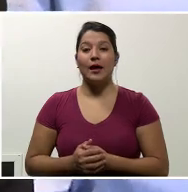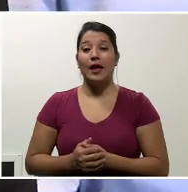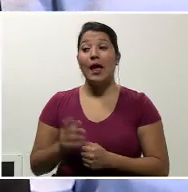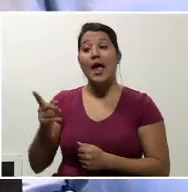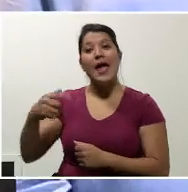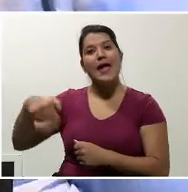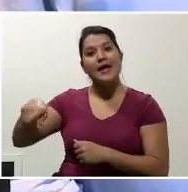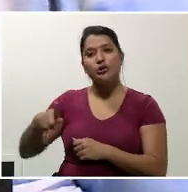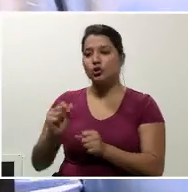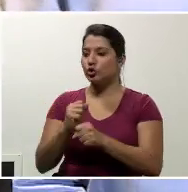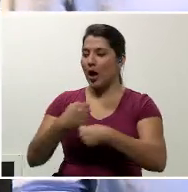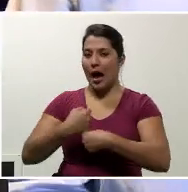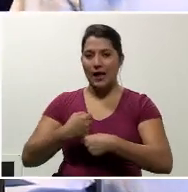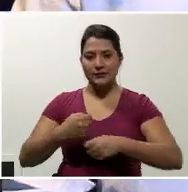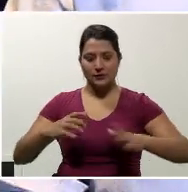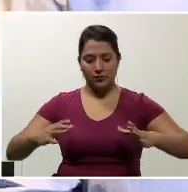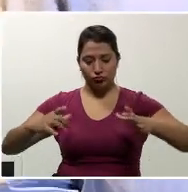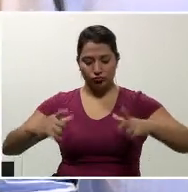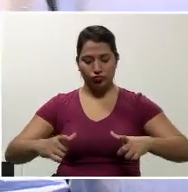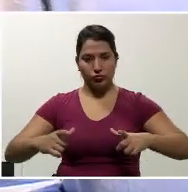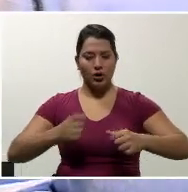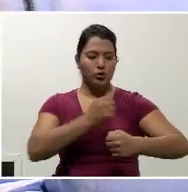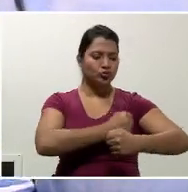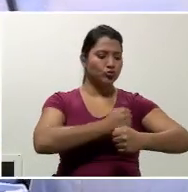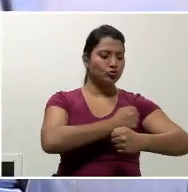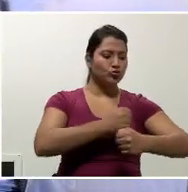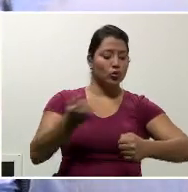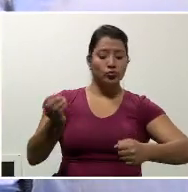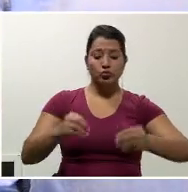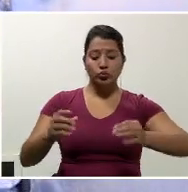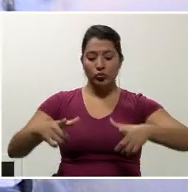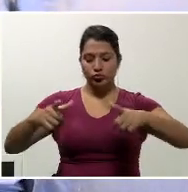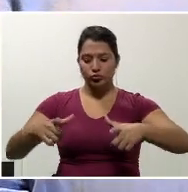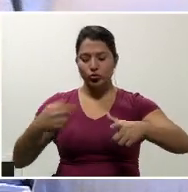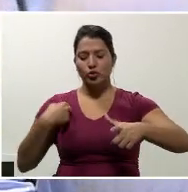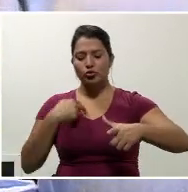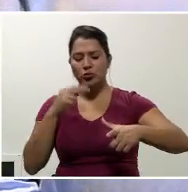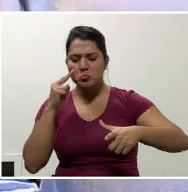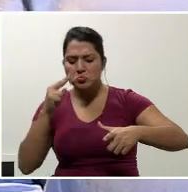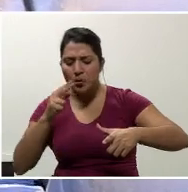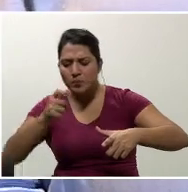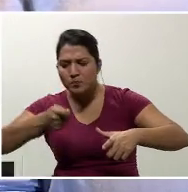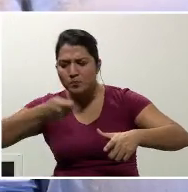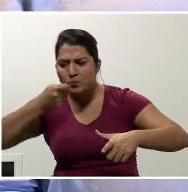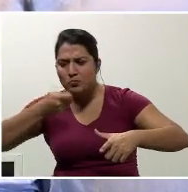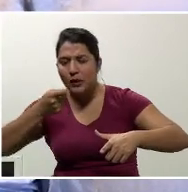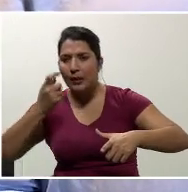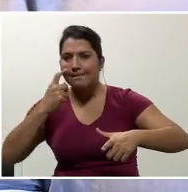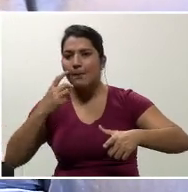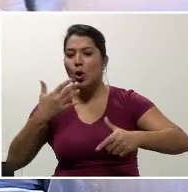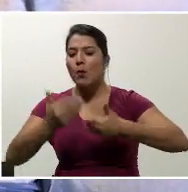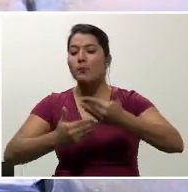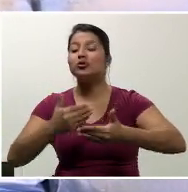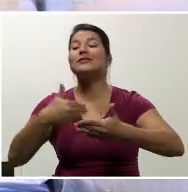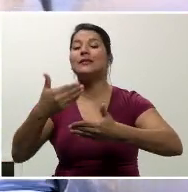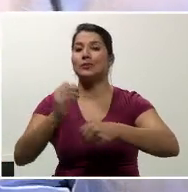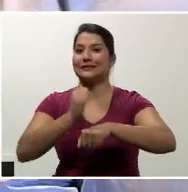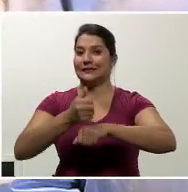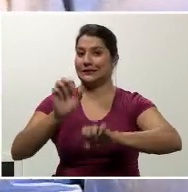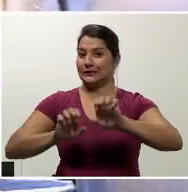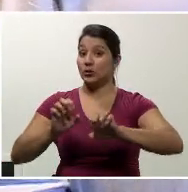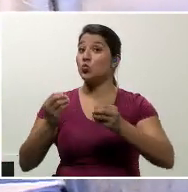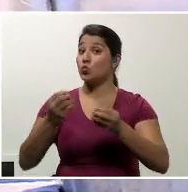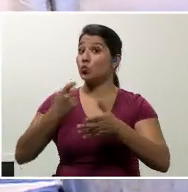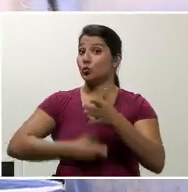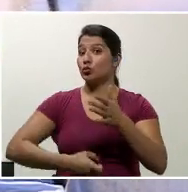Ellos montan el plato y nosotros degustamos, vemos los procesos y después calificamos. Va a ser